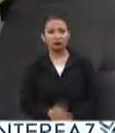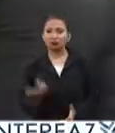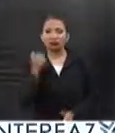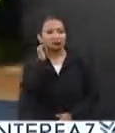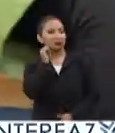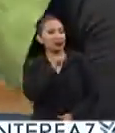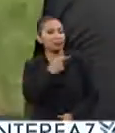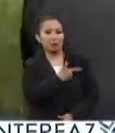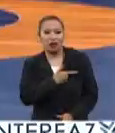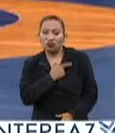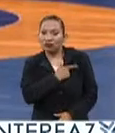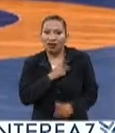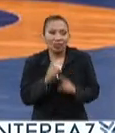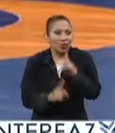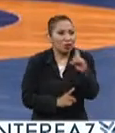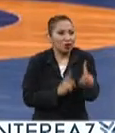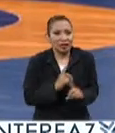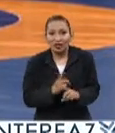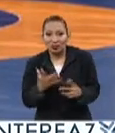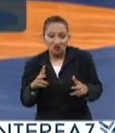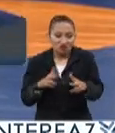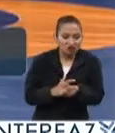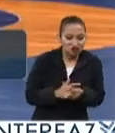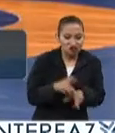gustado los deportes de contacto.